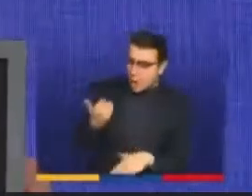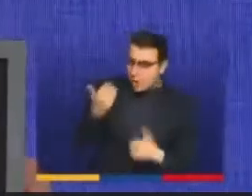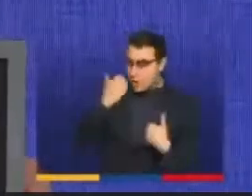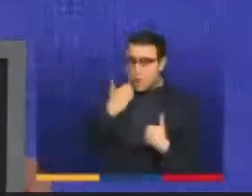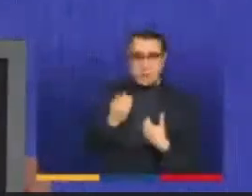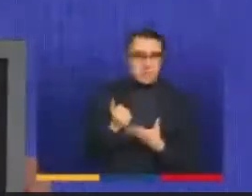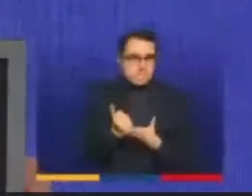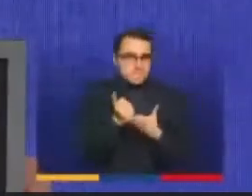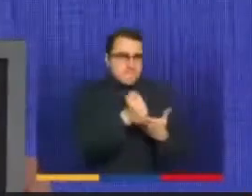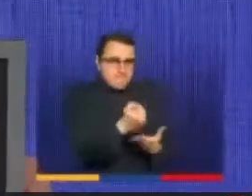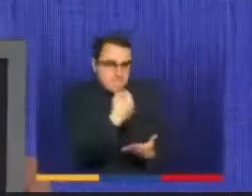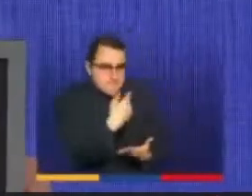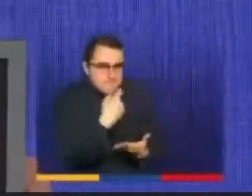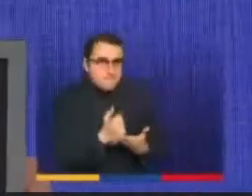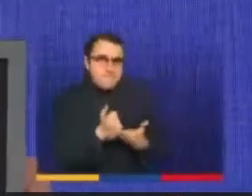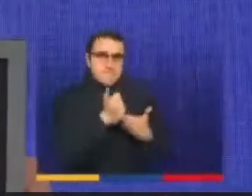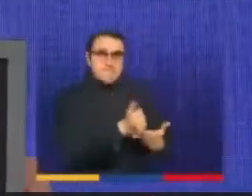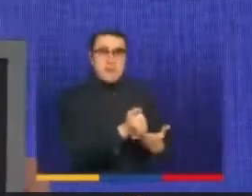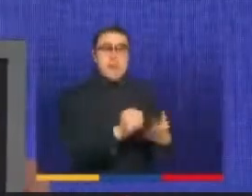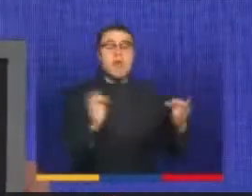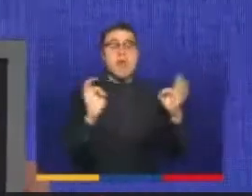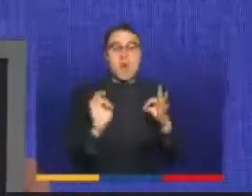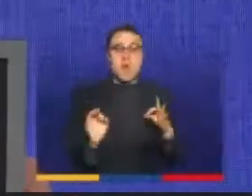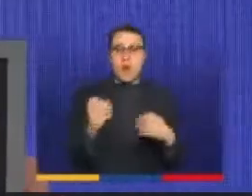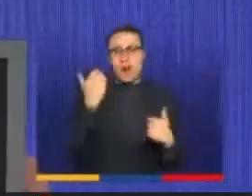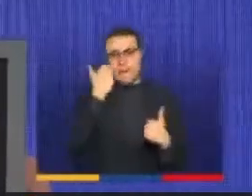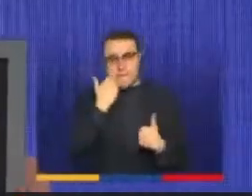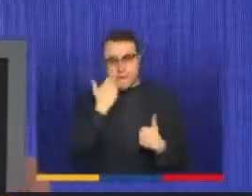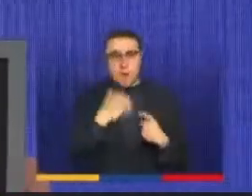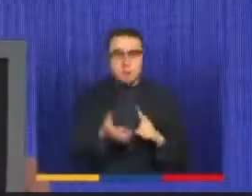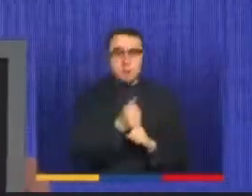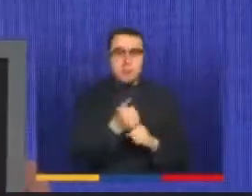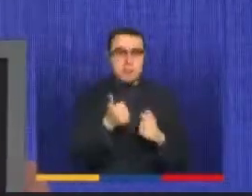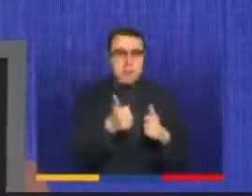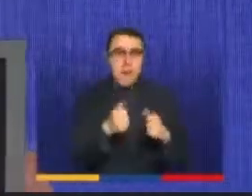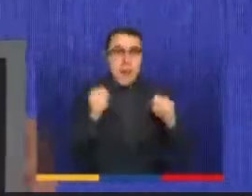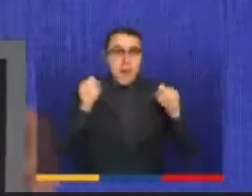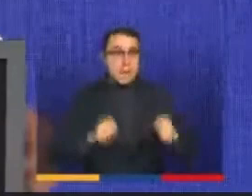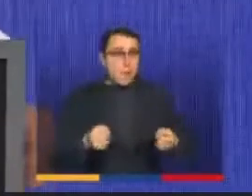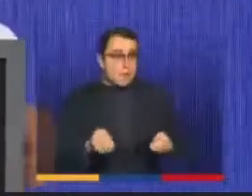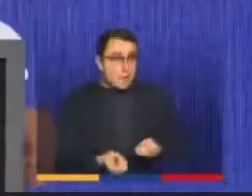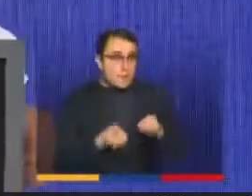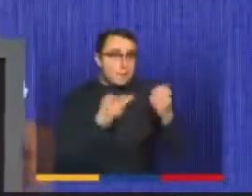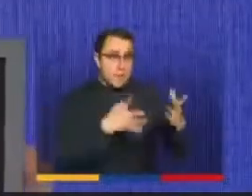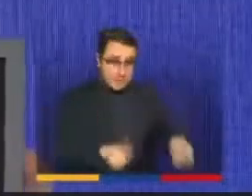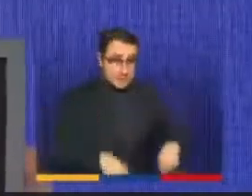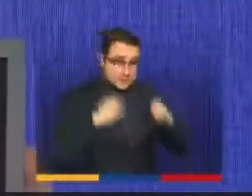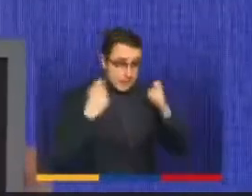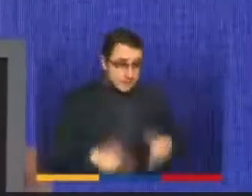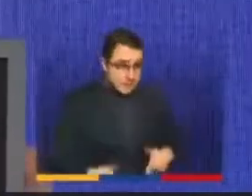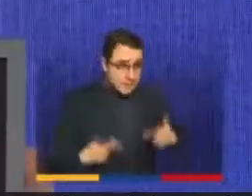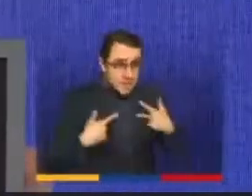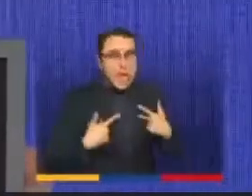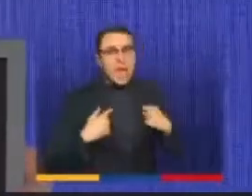o atenderla aún en un estadio primario, en donde aún sea posible salvar la